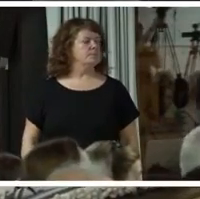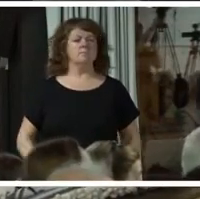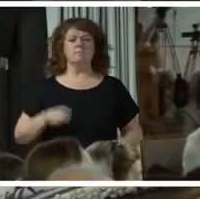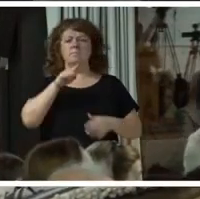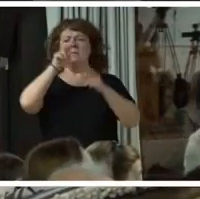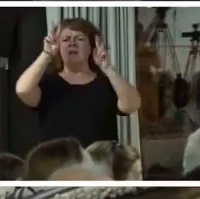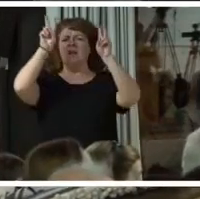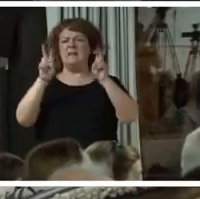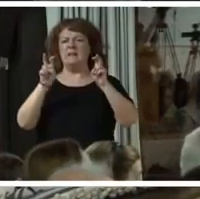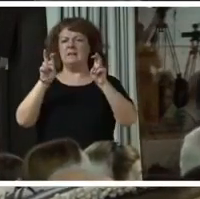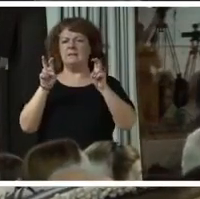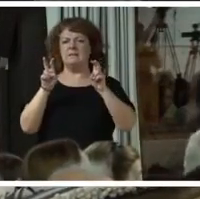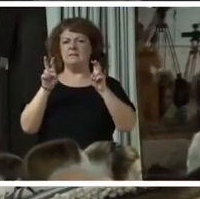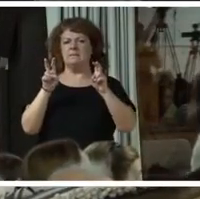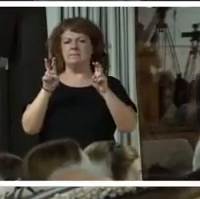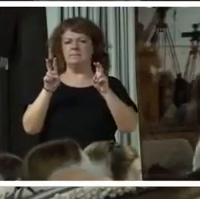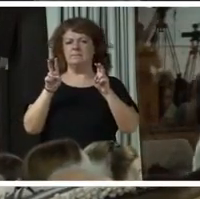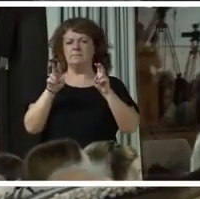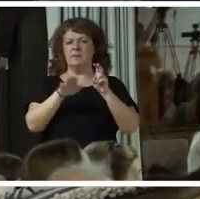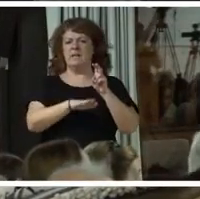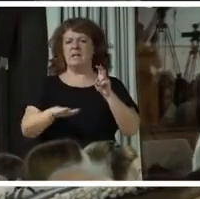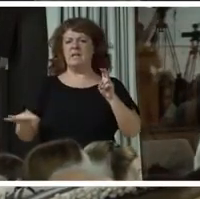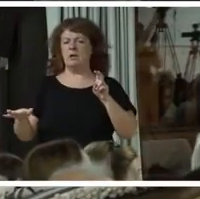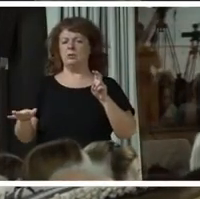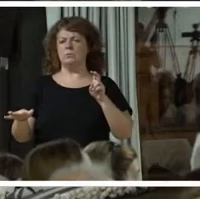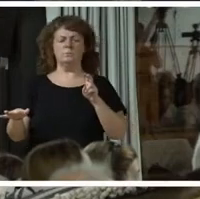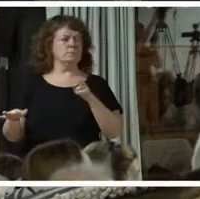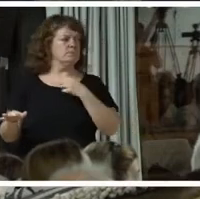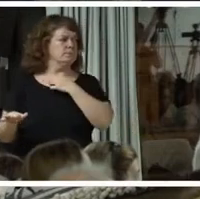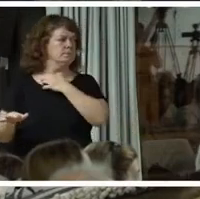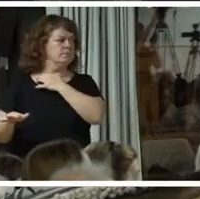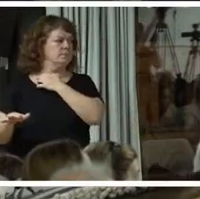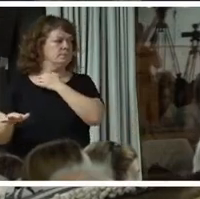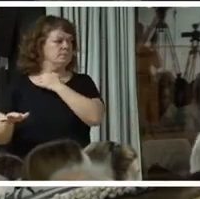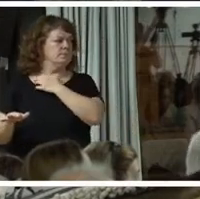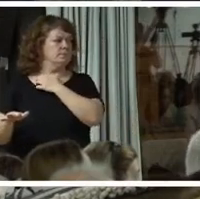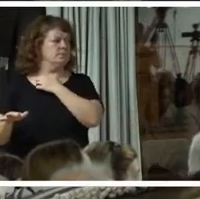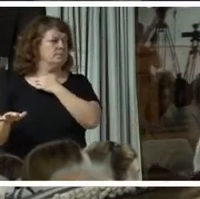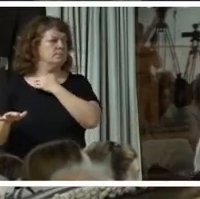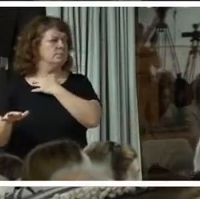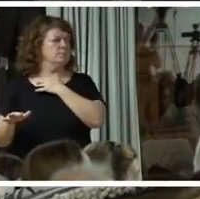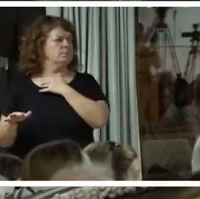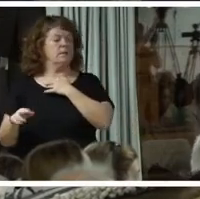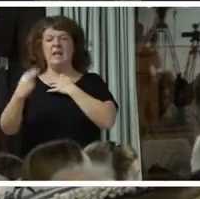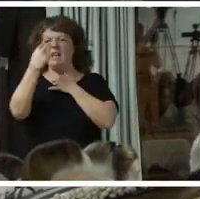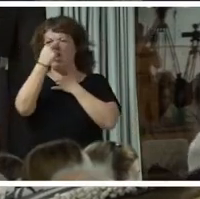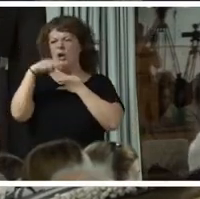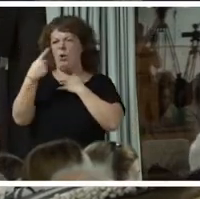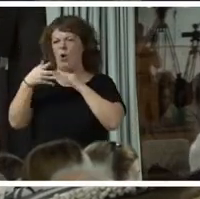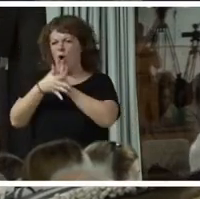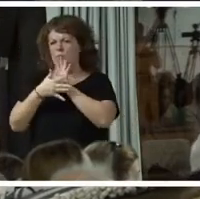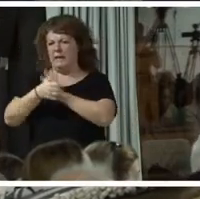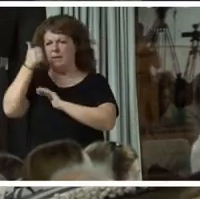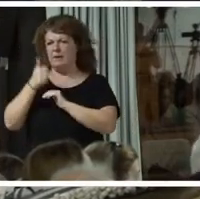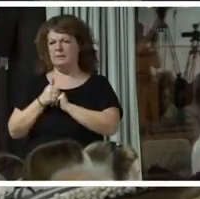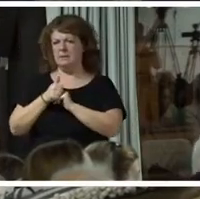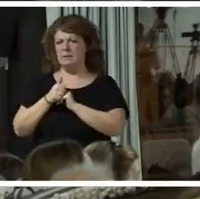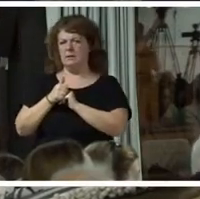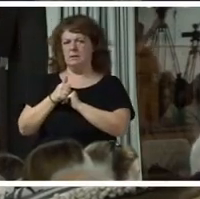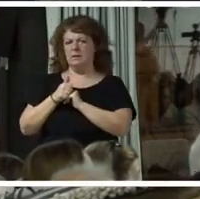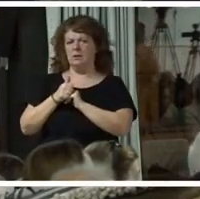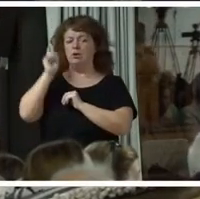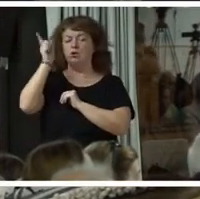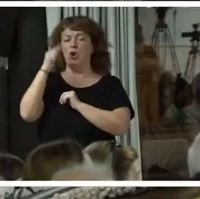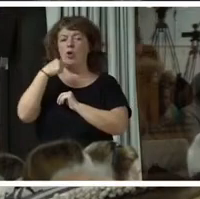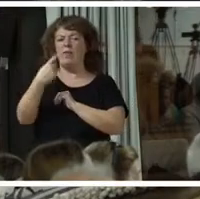sobre esta cuestión de de los niños porque hay otras cuestiones que entiendo que va a entrar más más en profundidad jone e